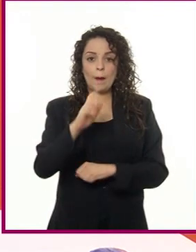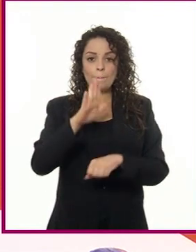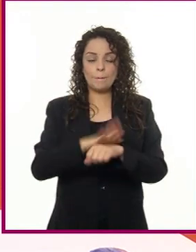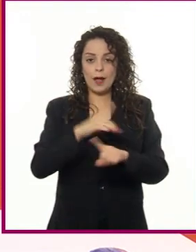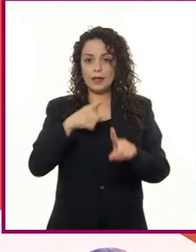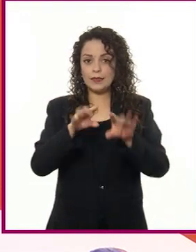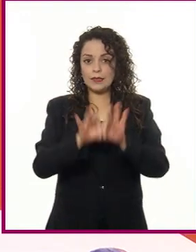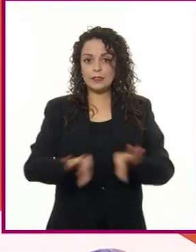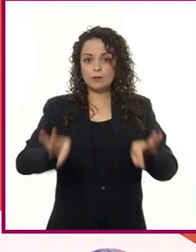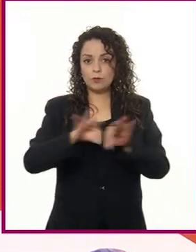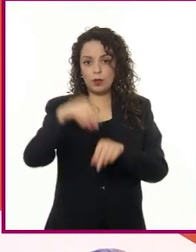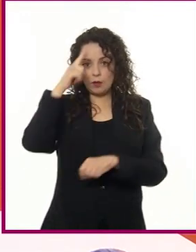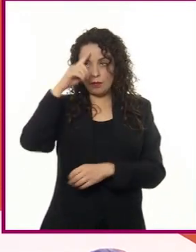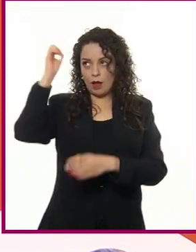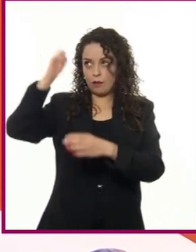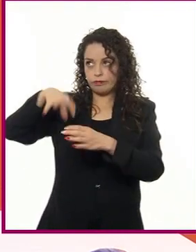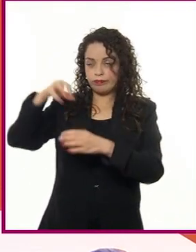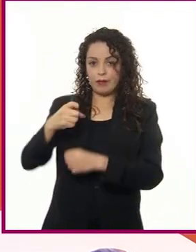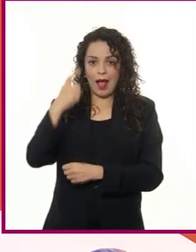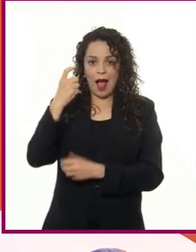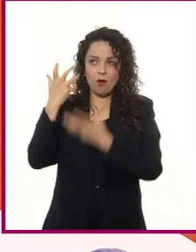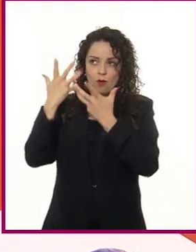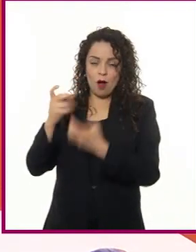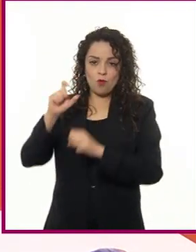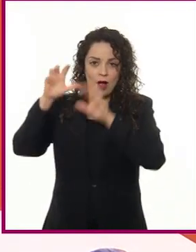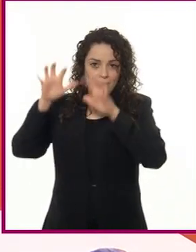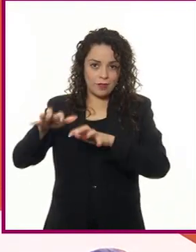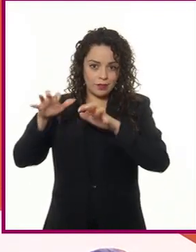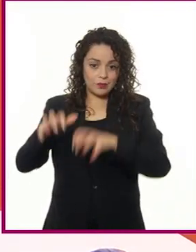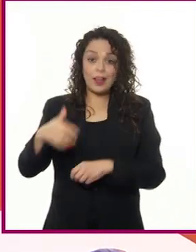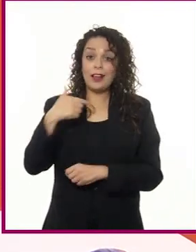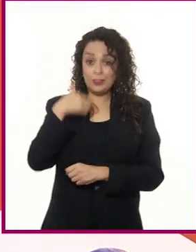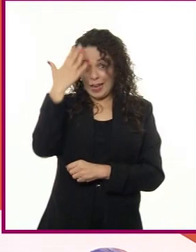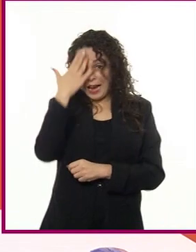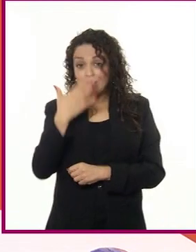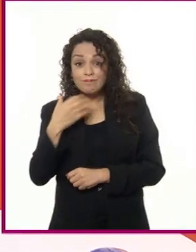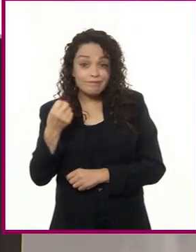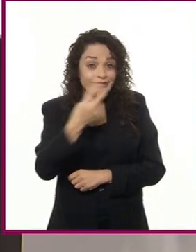de nuestro captador. Claro, no soy muy buena dibujante.